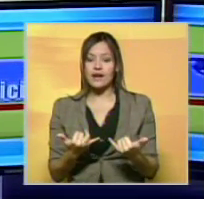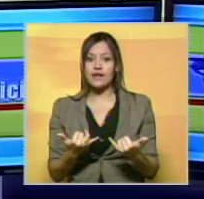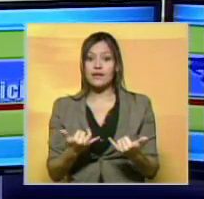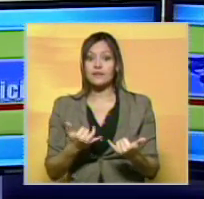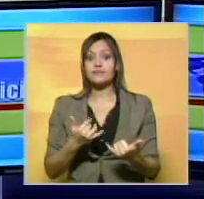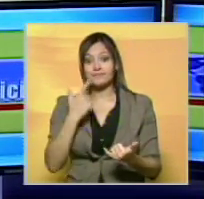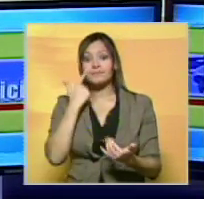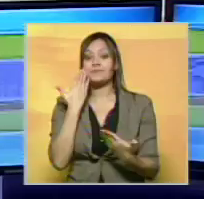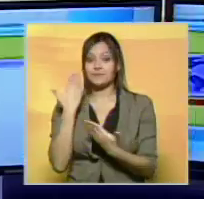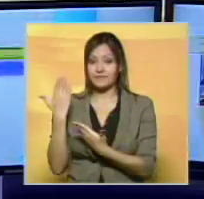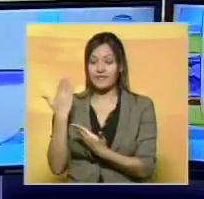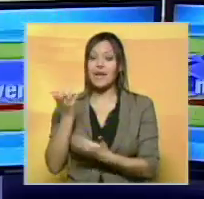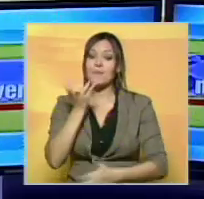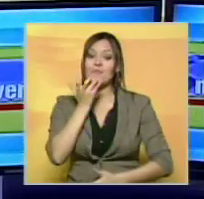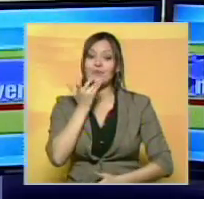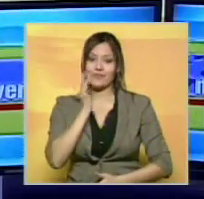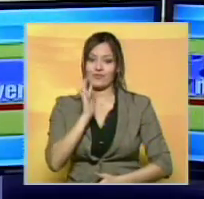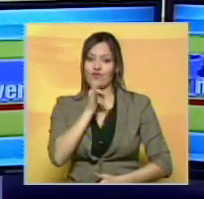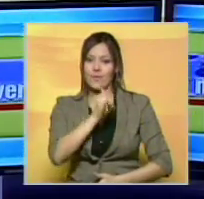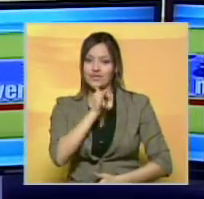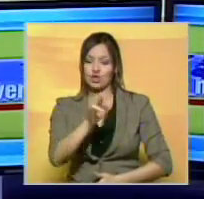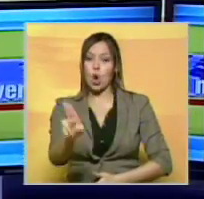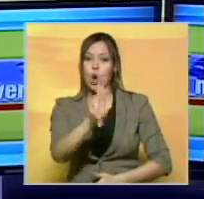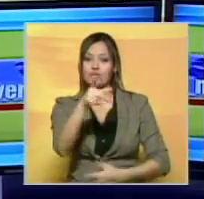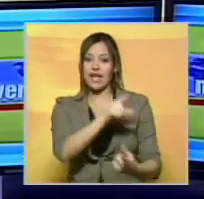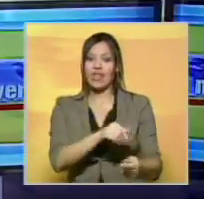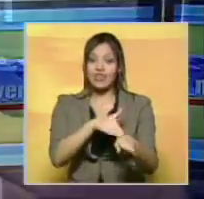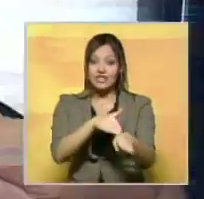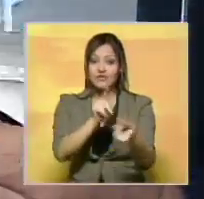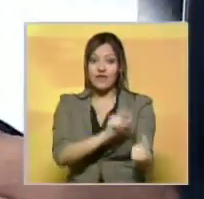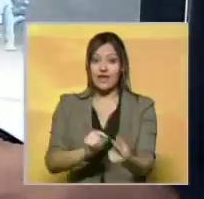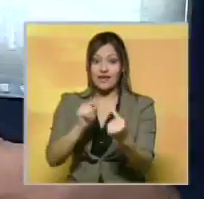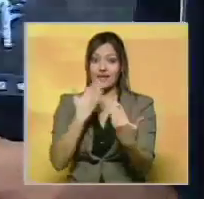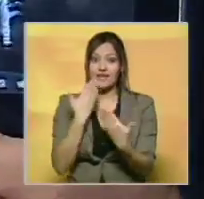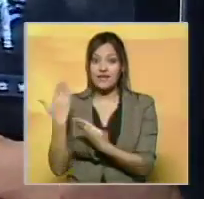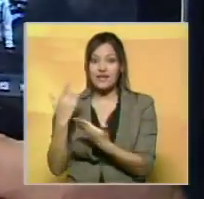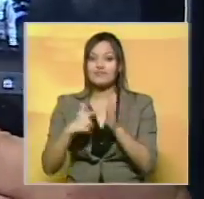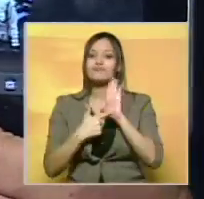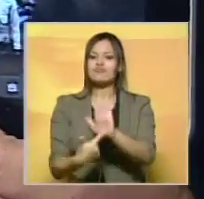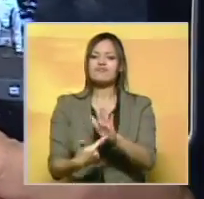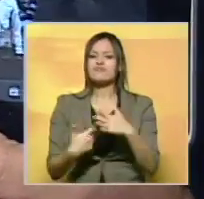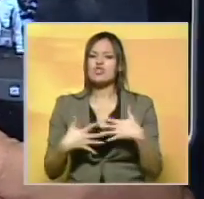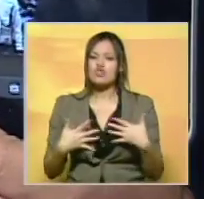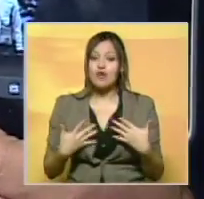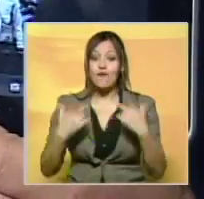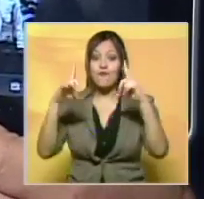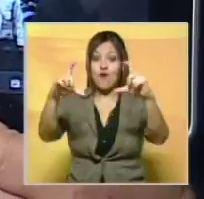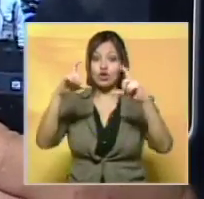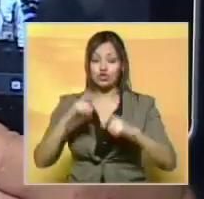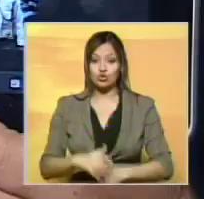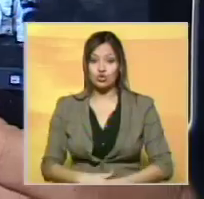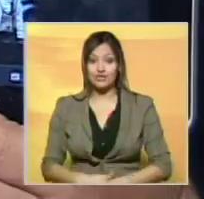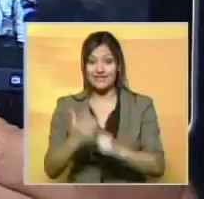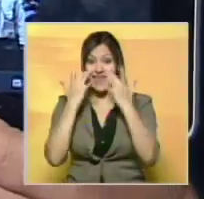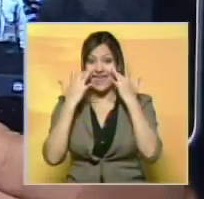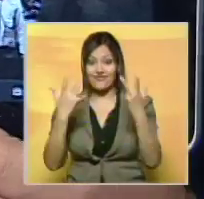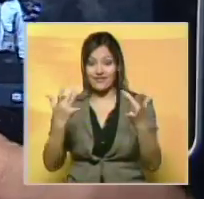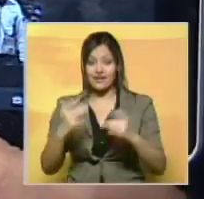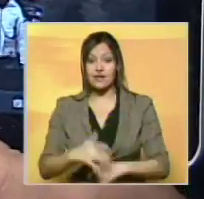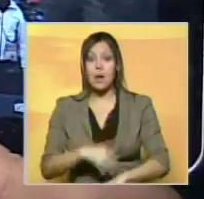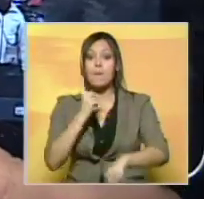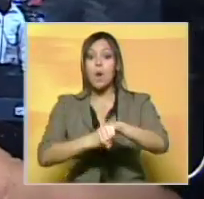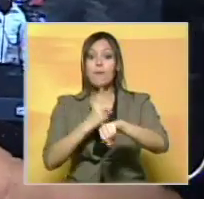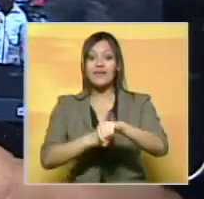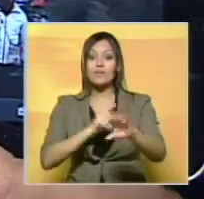planteando la situación del tránsito. Por ejemplo, nos envían vía Tráfico BB nuestros queridos reporteros televidentes esta fotografía que da cuenta del